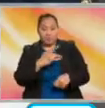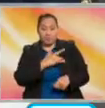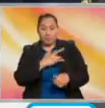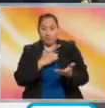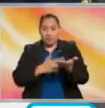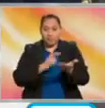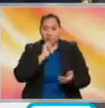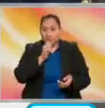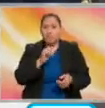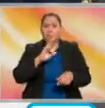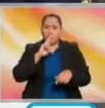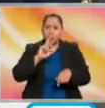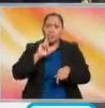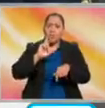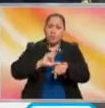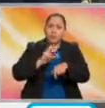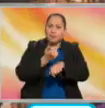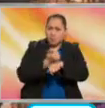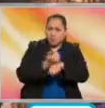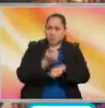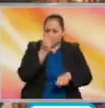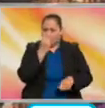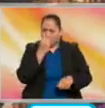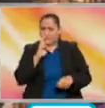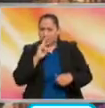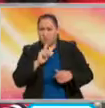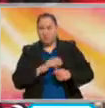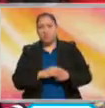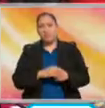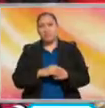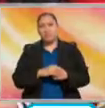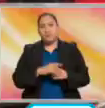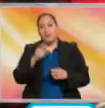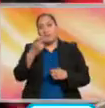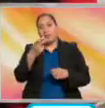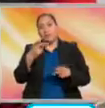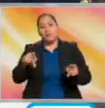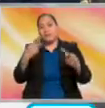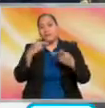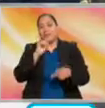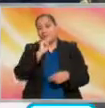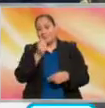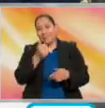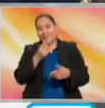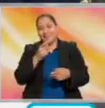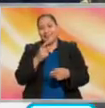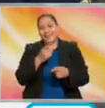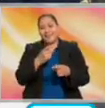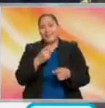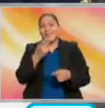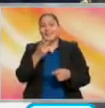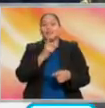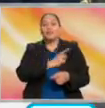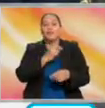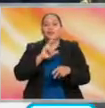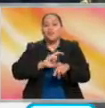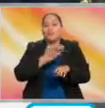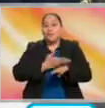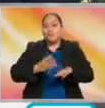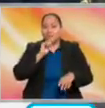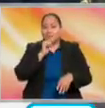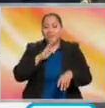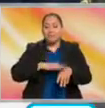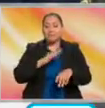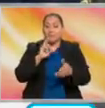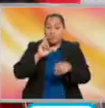yema? Claro. ¿Por qué no la yema? Esa es una de ¿Por qué las no me la grandes- venden ¿por qué así en el no? Egapac? Bueno, Porque Además es resulta rico, te venden ¿eh? el huevo. que es mucha